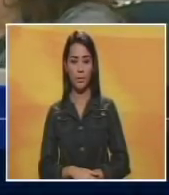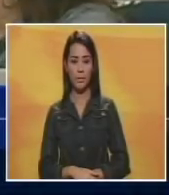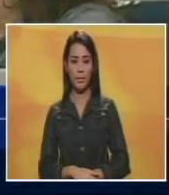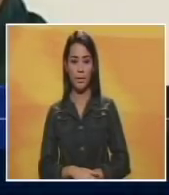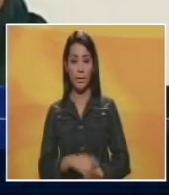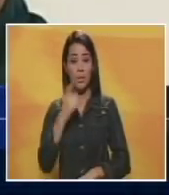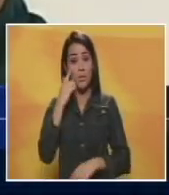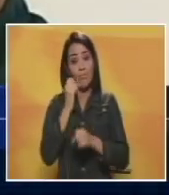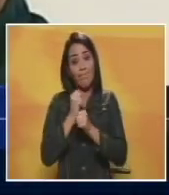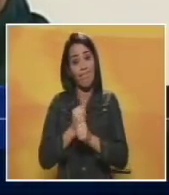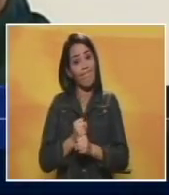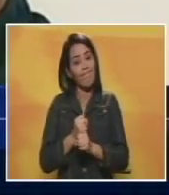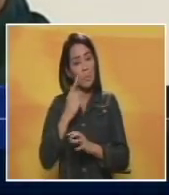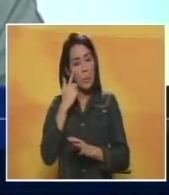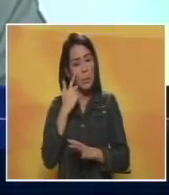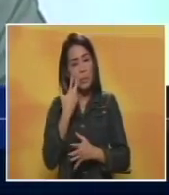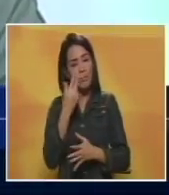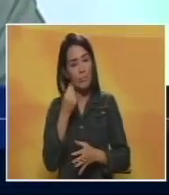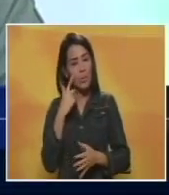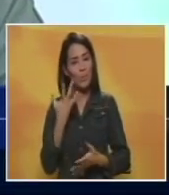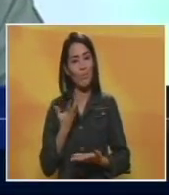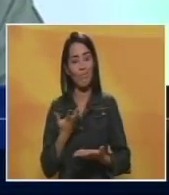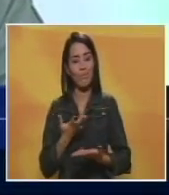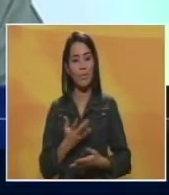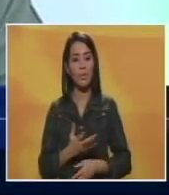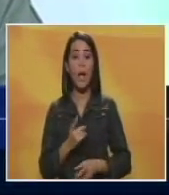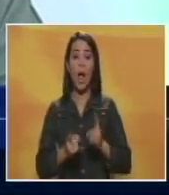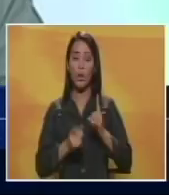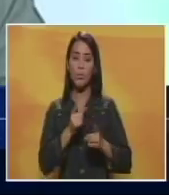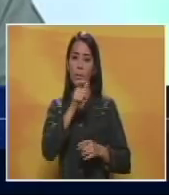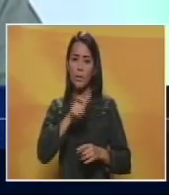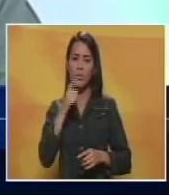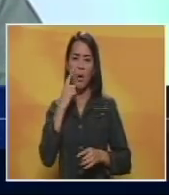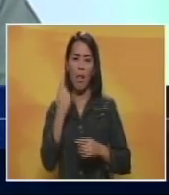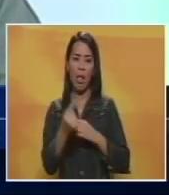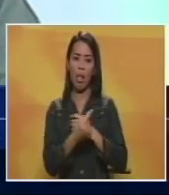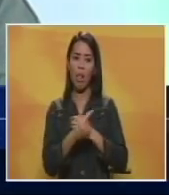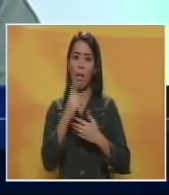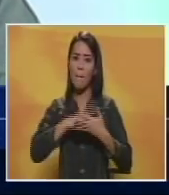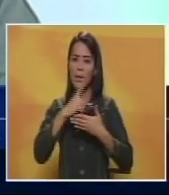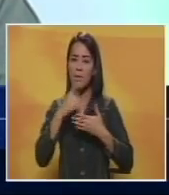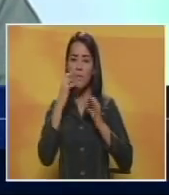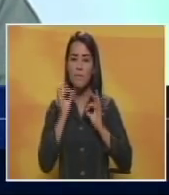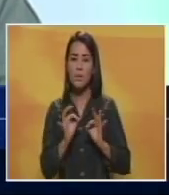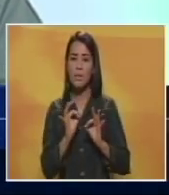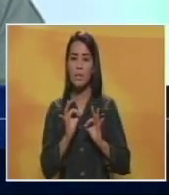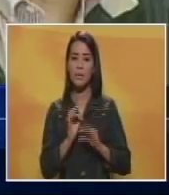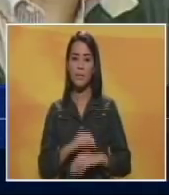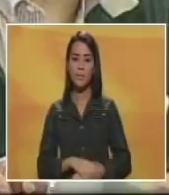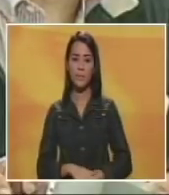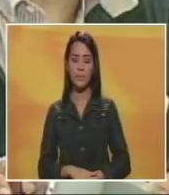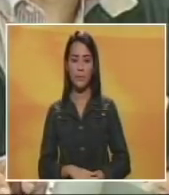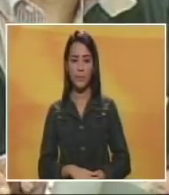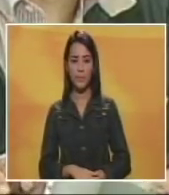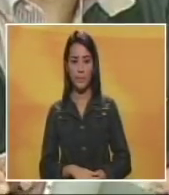Yo espero que no, de verdad, aunque hay gente conspirando. A esta hora que estamos aquí, hay gente conspirando.